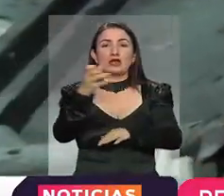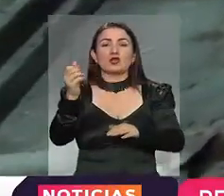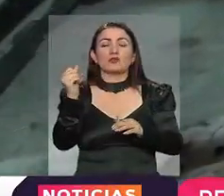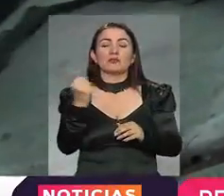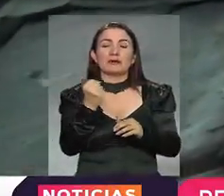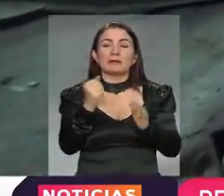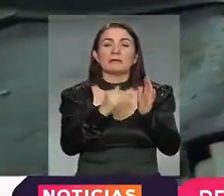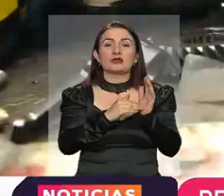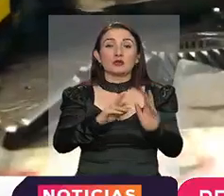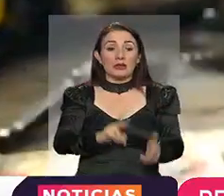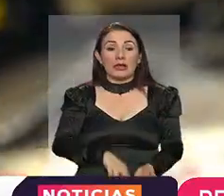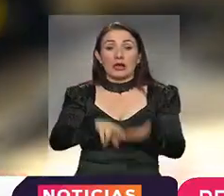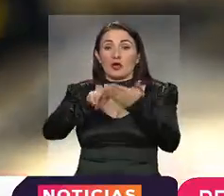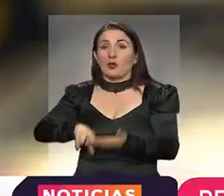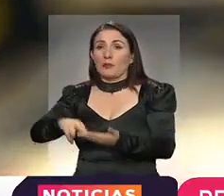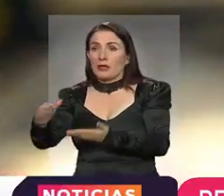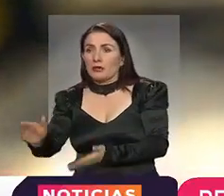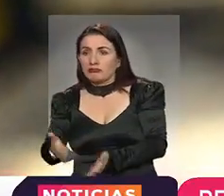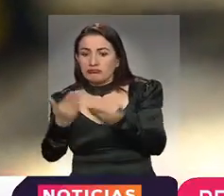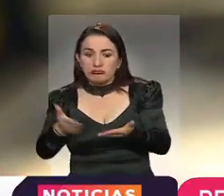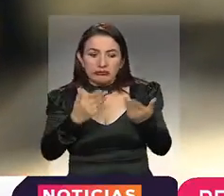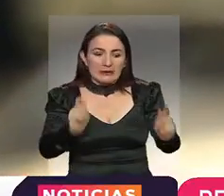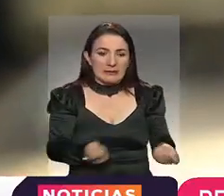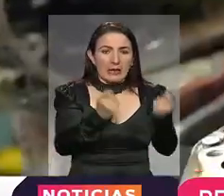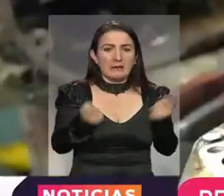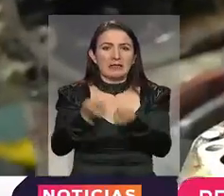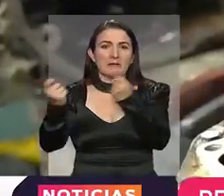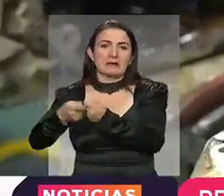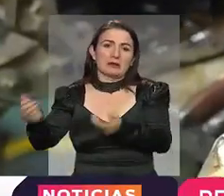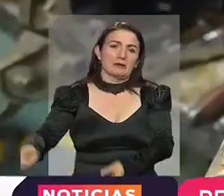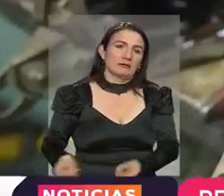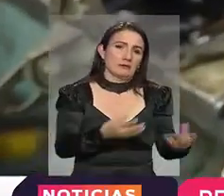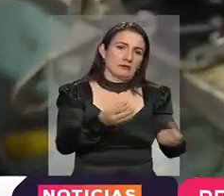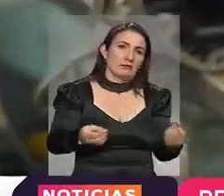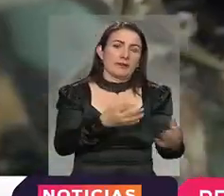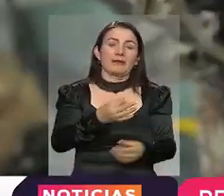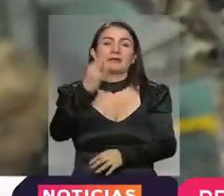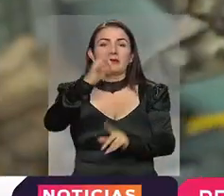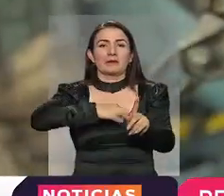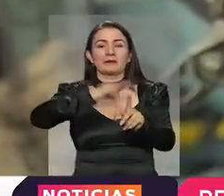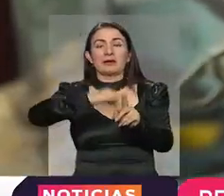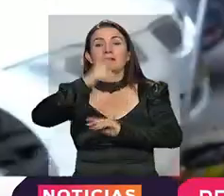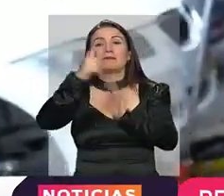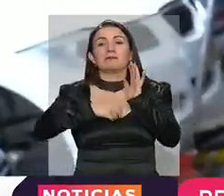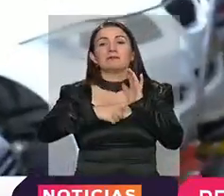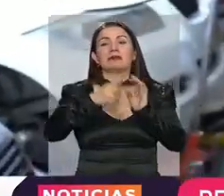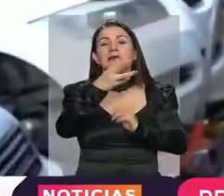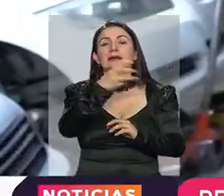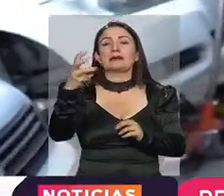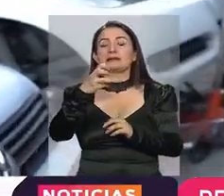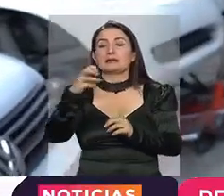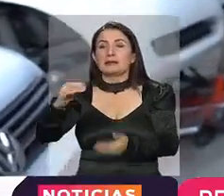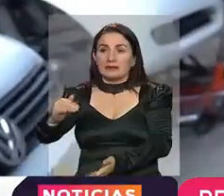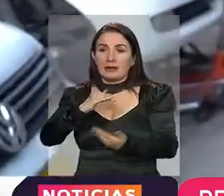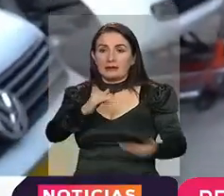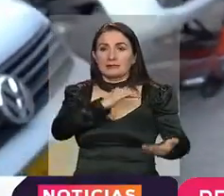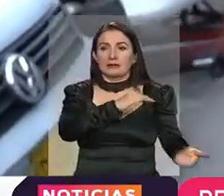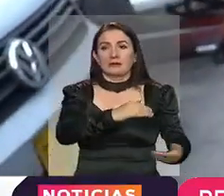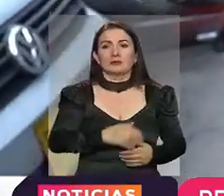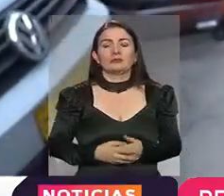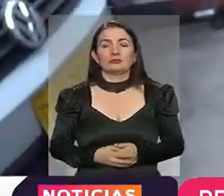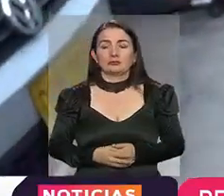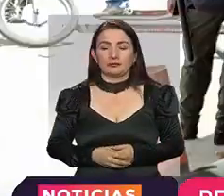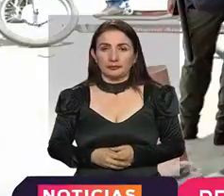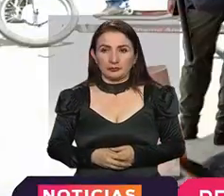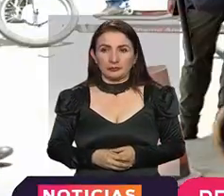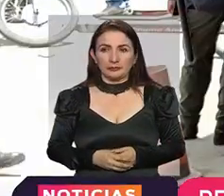han sido recuperados en incautaciones de autopartes en los últimos 3 meses, con la recolección de 1.320 autopartes en total.